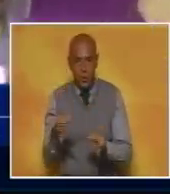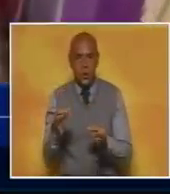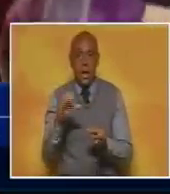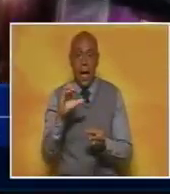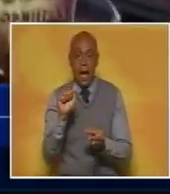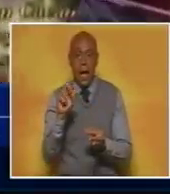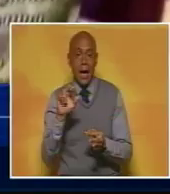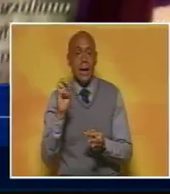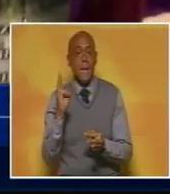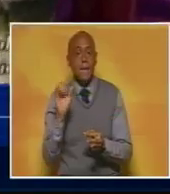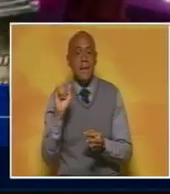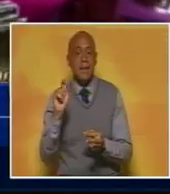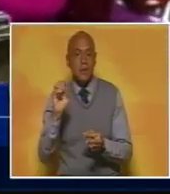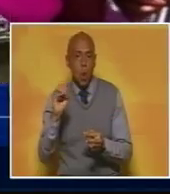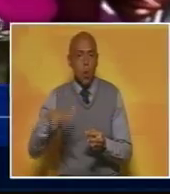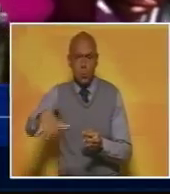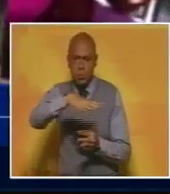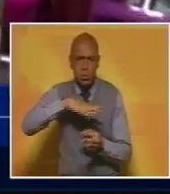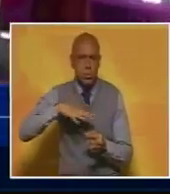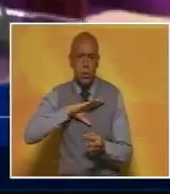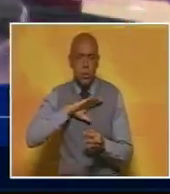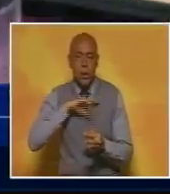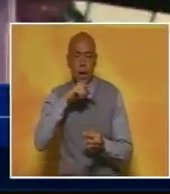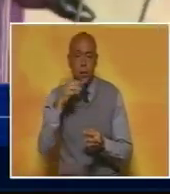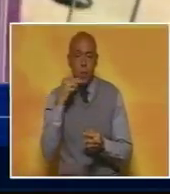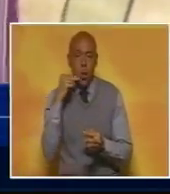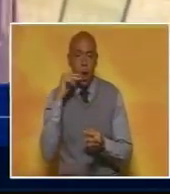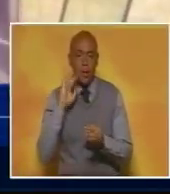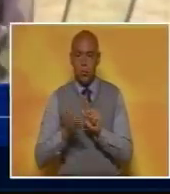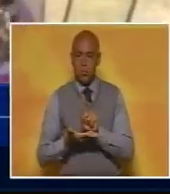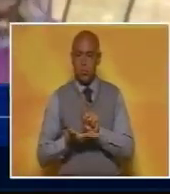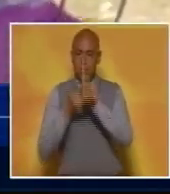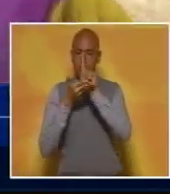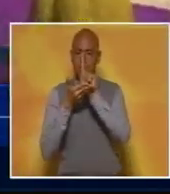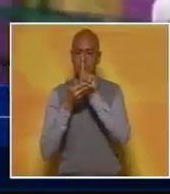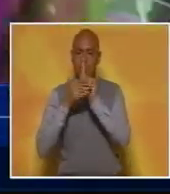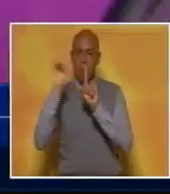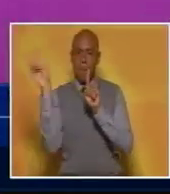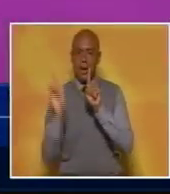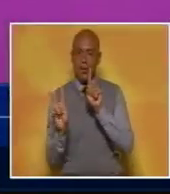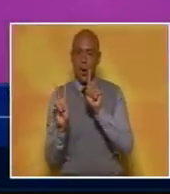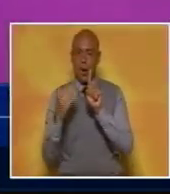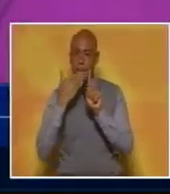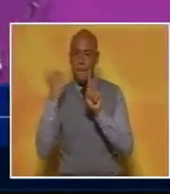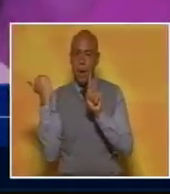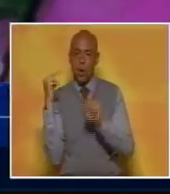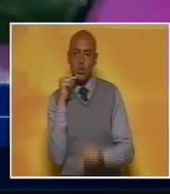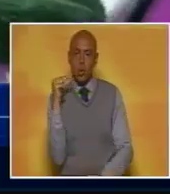a través del stand de Fundatierra, enalteció a nuestro país, promoviendo el mejor cacao del mundo.